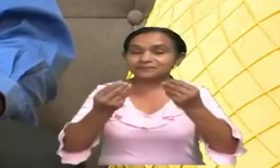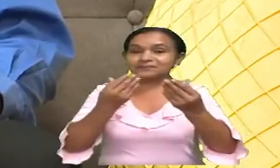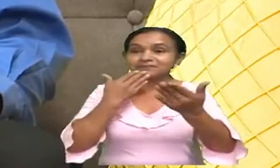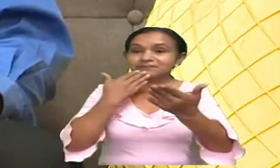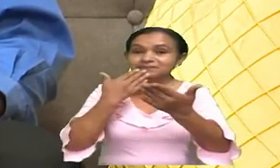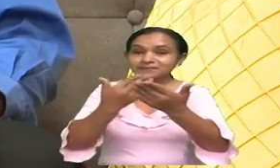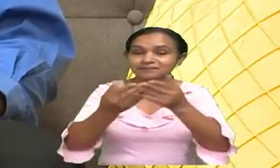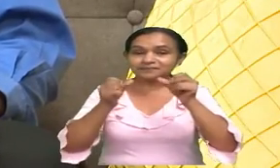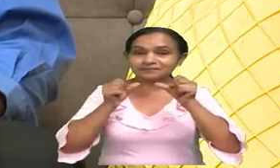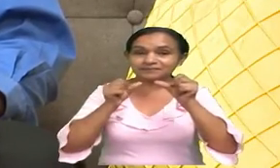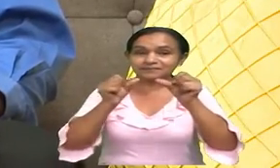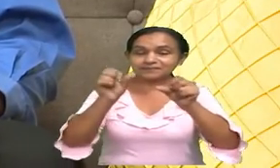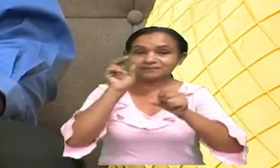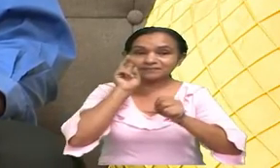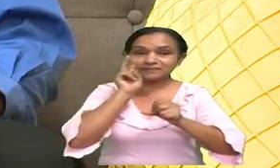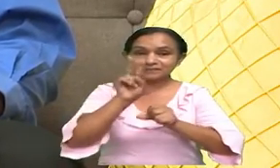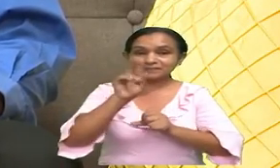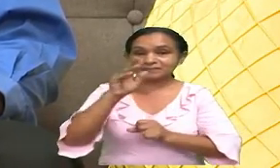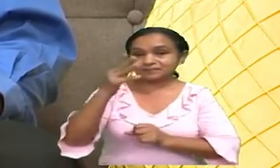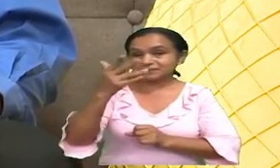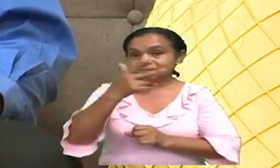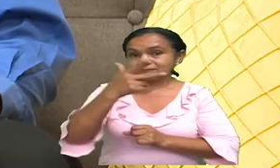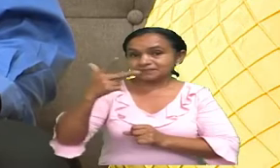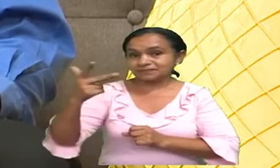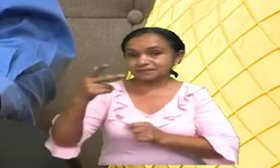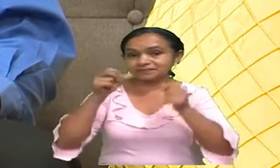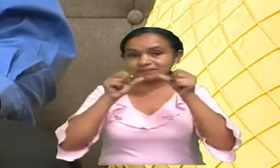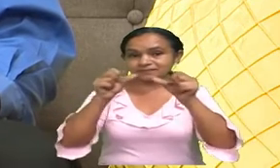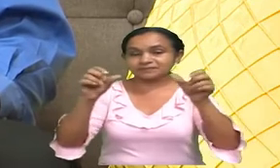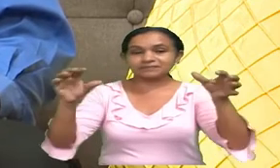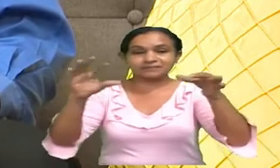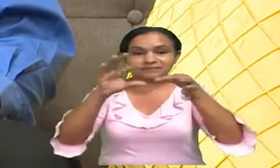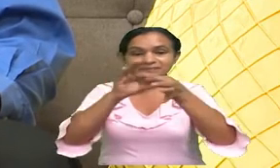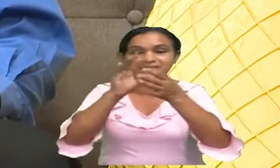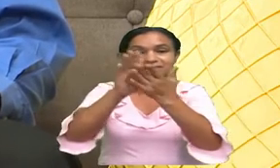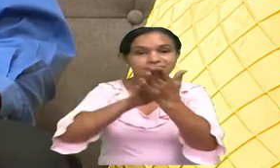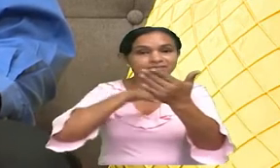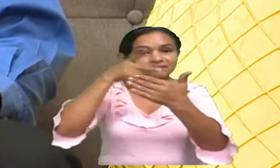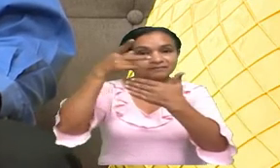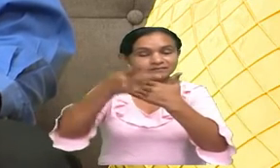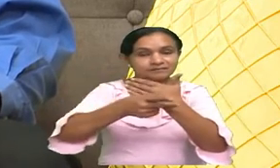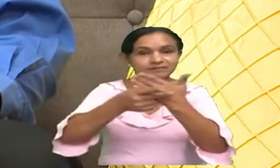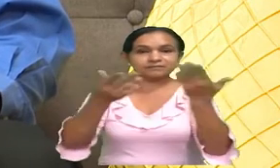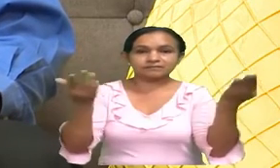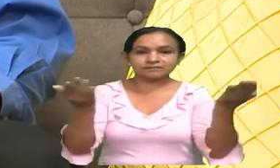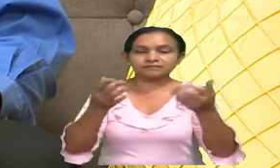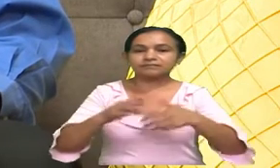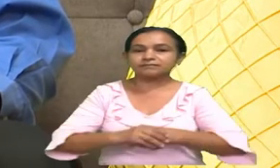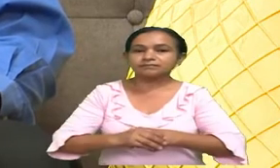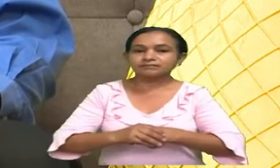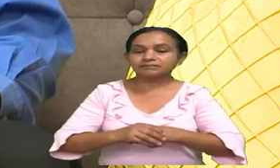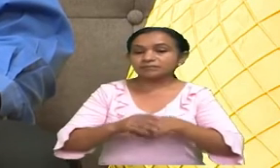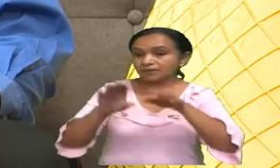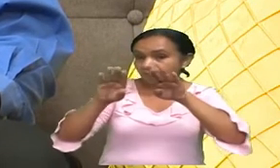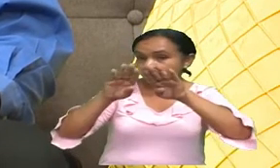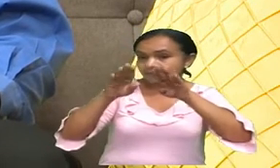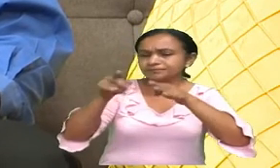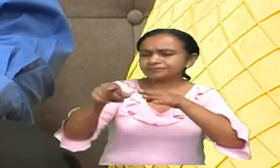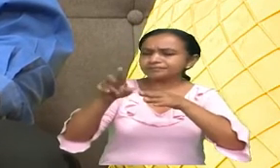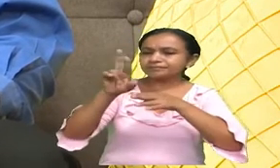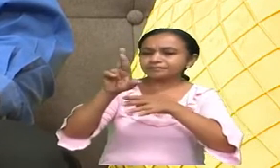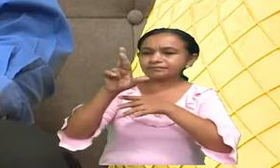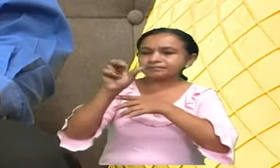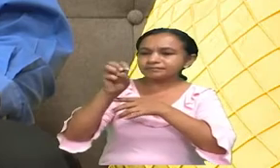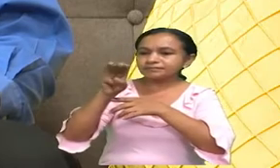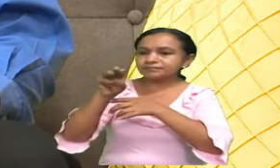Por continuar en sintonía del canal parlamentario, por continuar acompañándonos en su programa desde el Parlamento. Compañera Ramona, pues un poquito